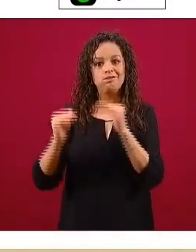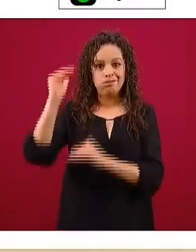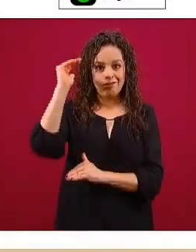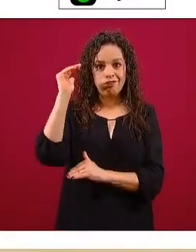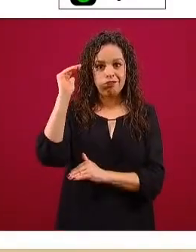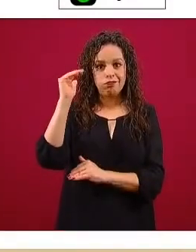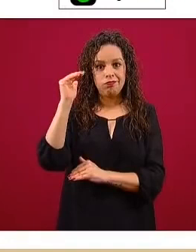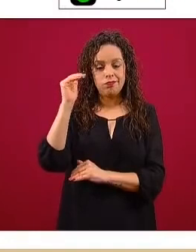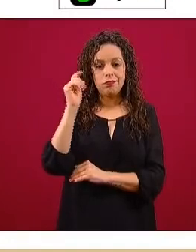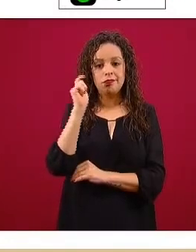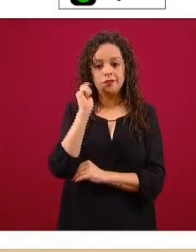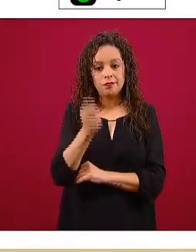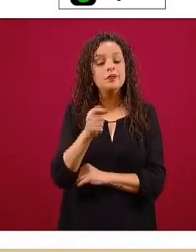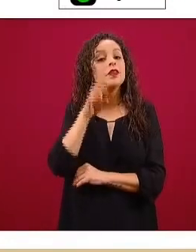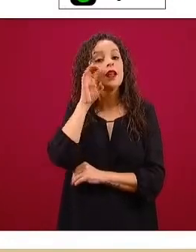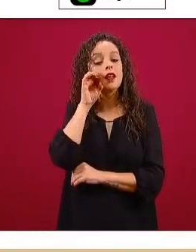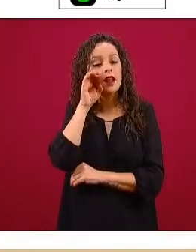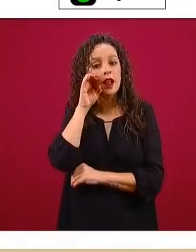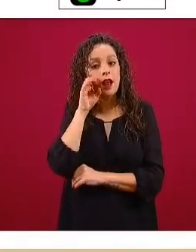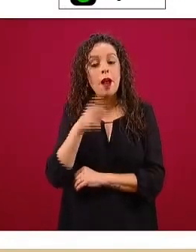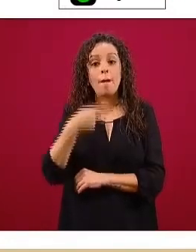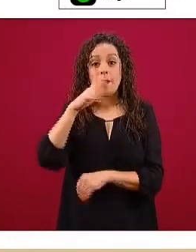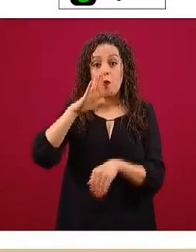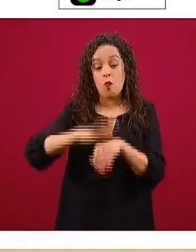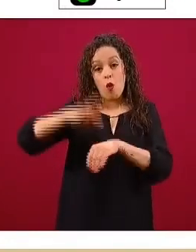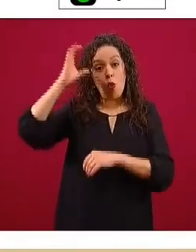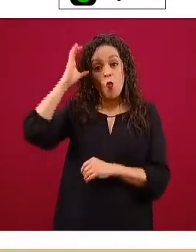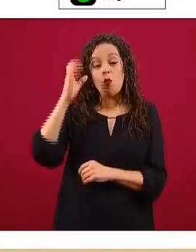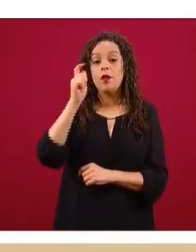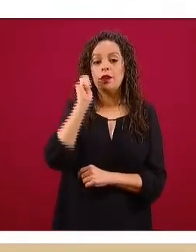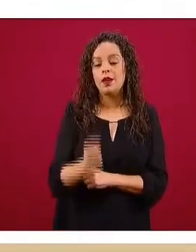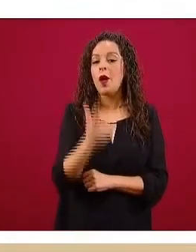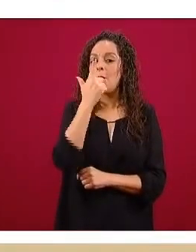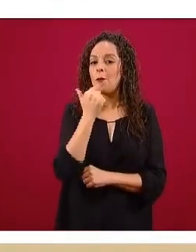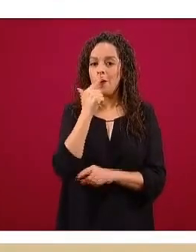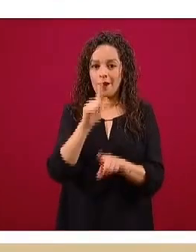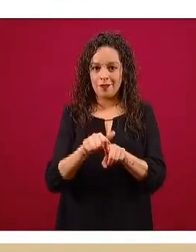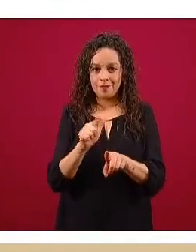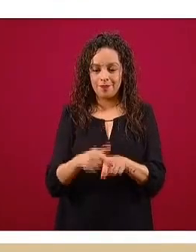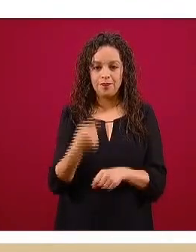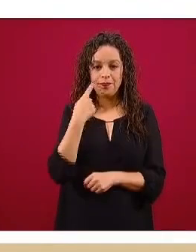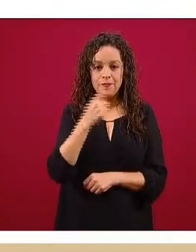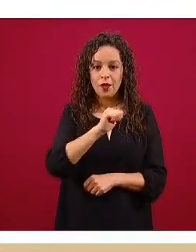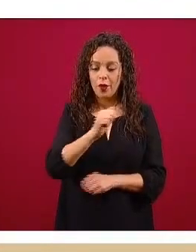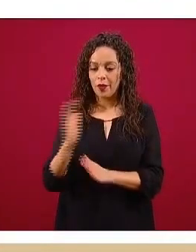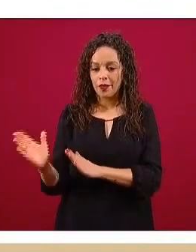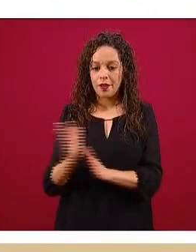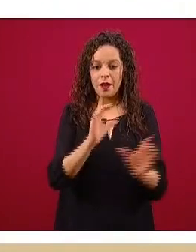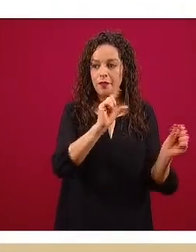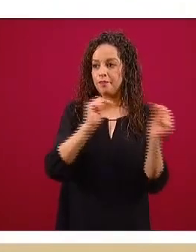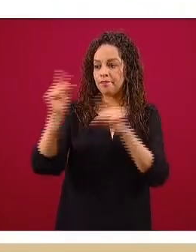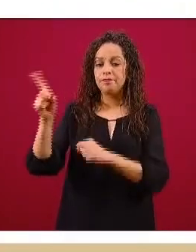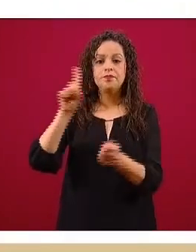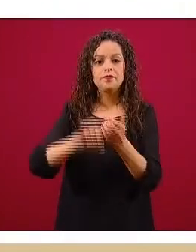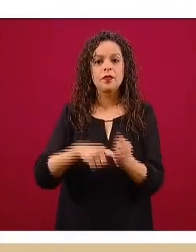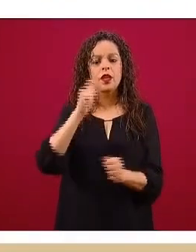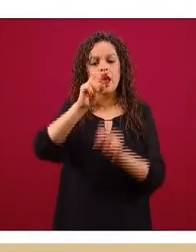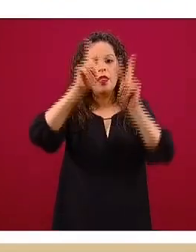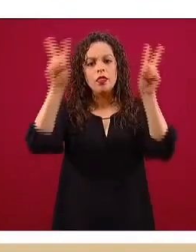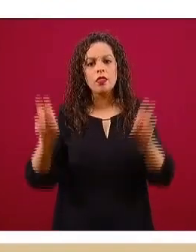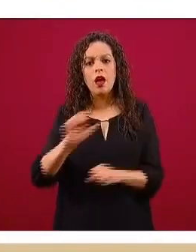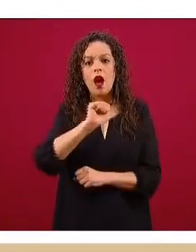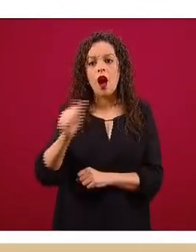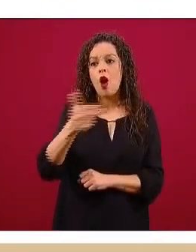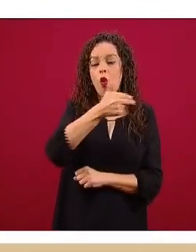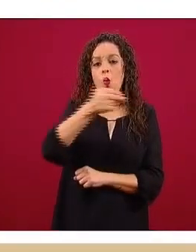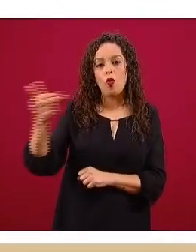nivel de riesgo máximo, que es el color rojo. Veamos la siguiente diapositiva. En relación a la actividad hotelera, ya